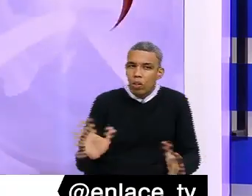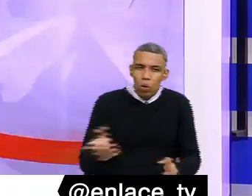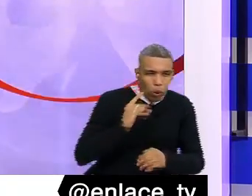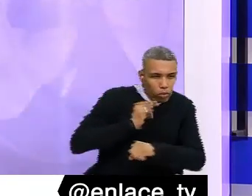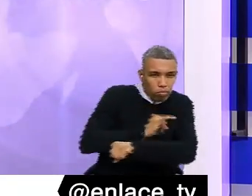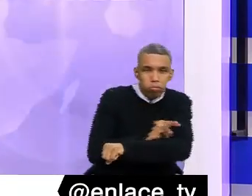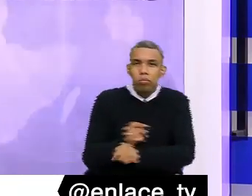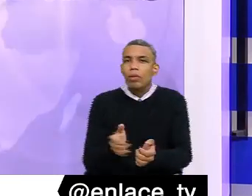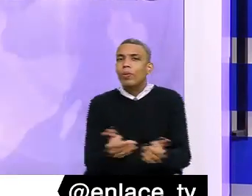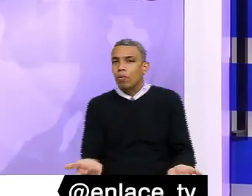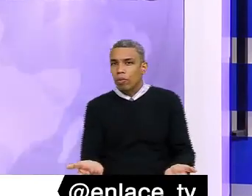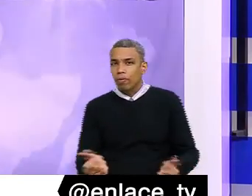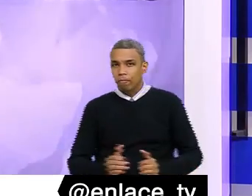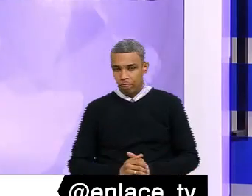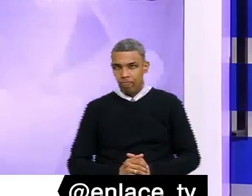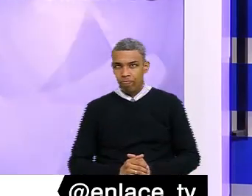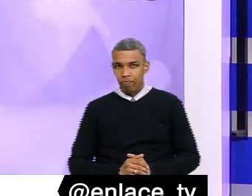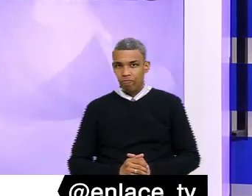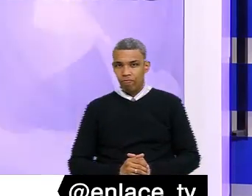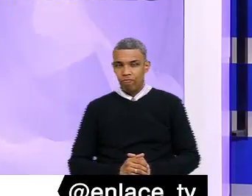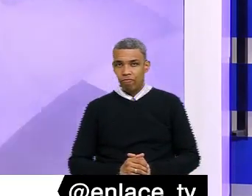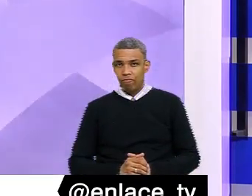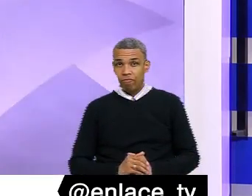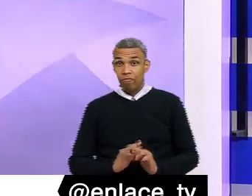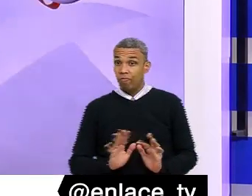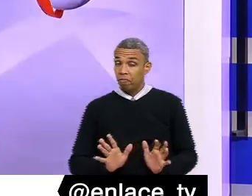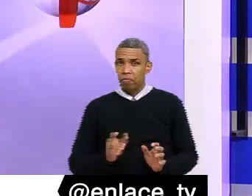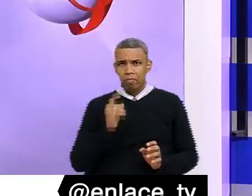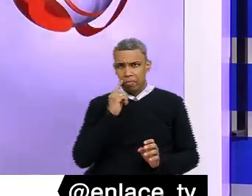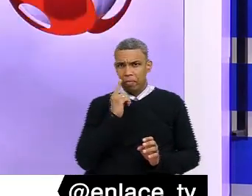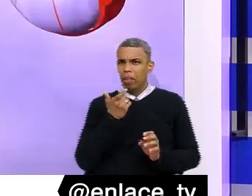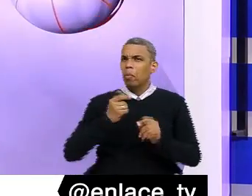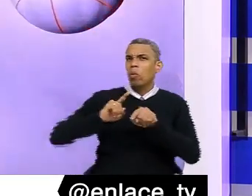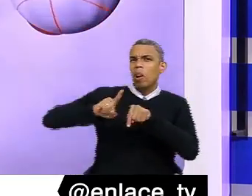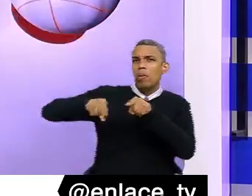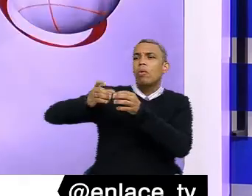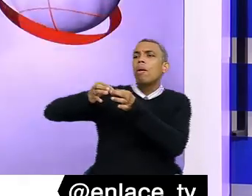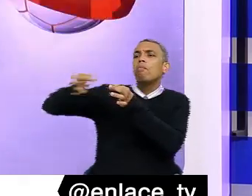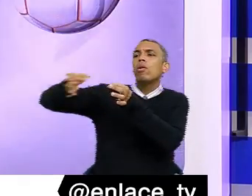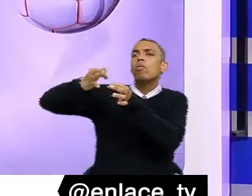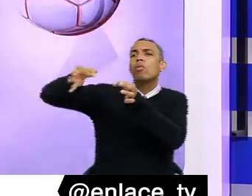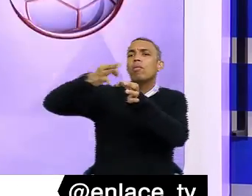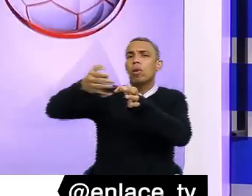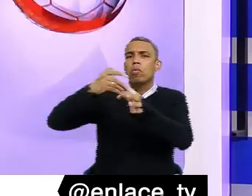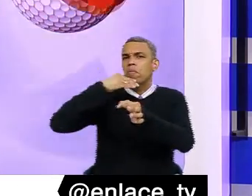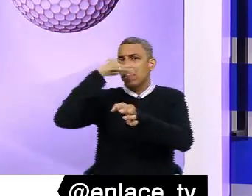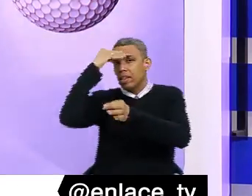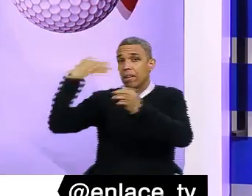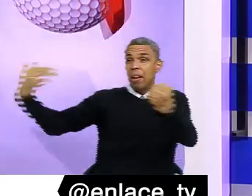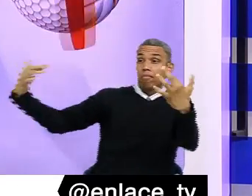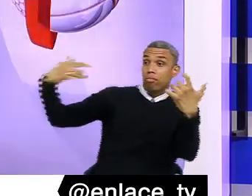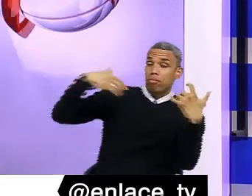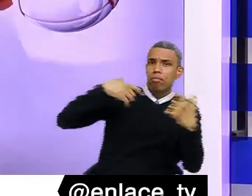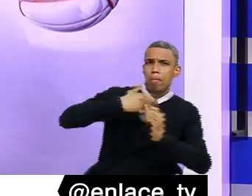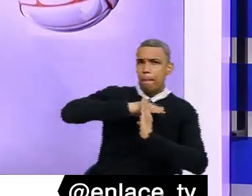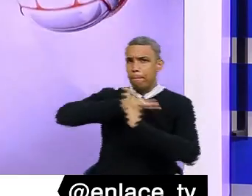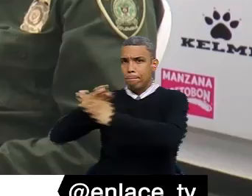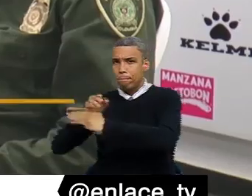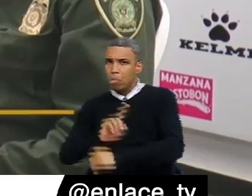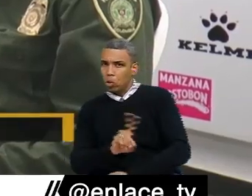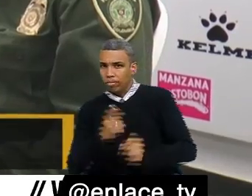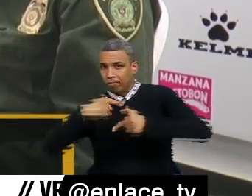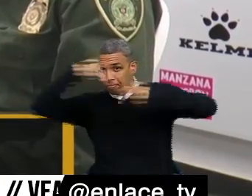de este compromiso. Las medidas de seguridad, no habrá cierre de fronteras para el compromiso entre Petroleros y Verdolagas.